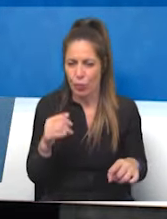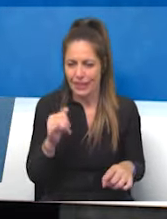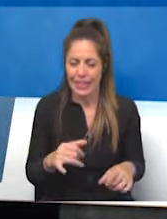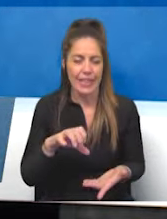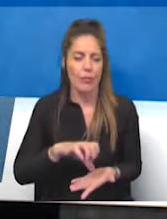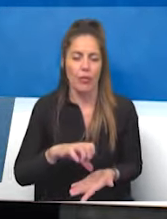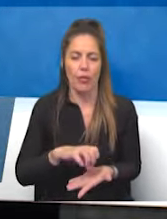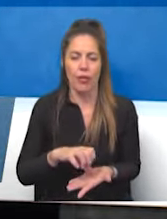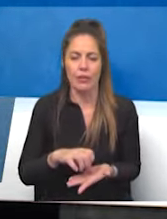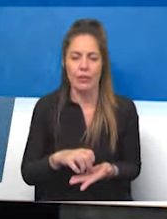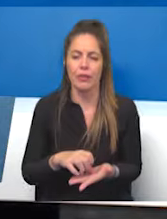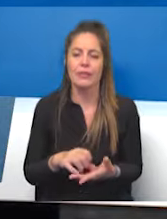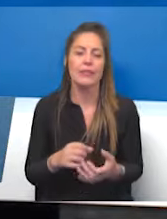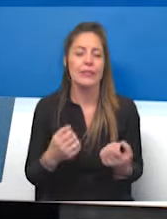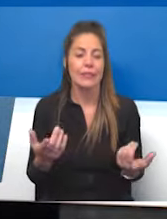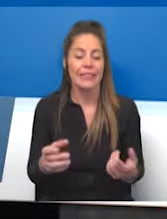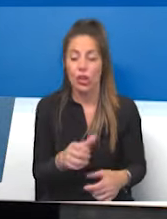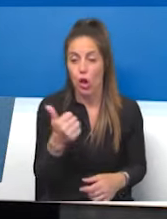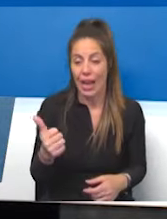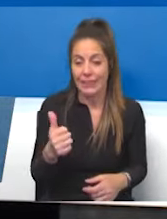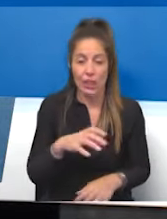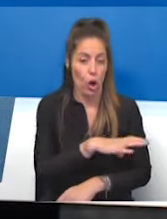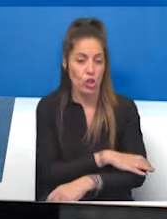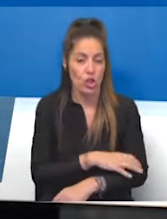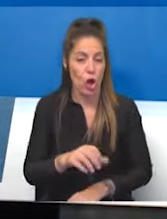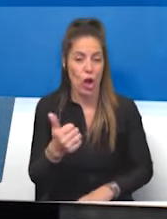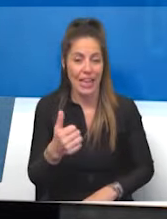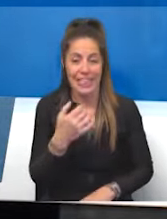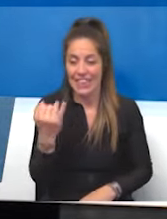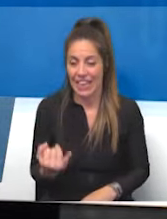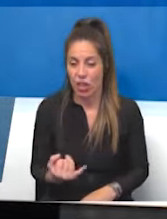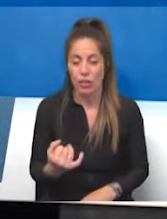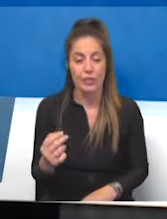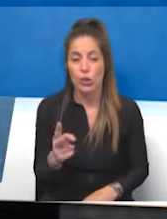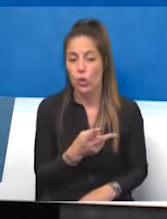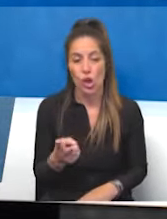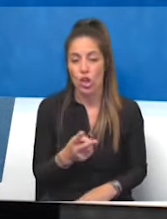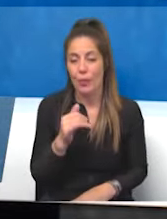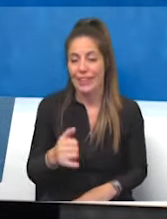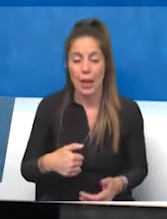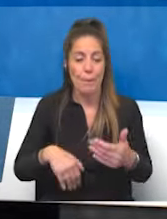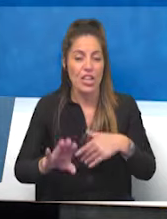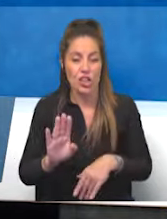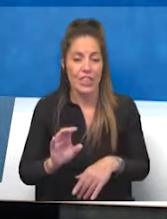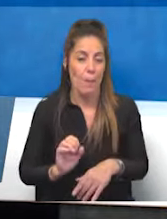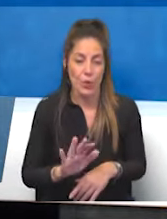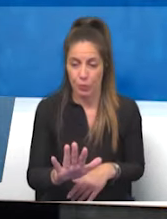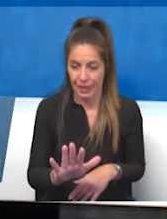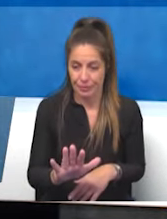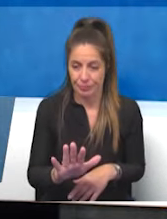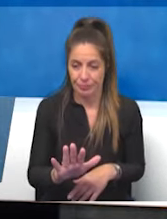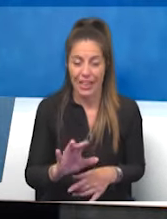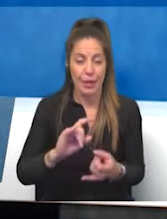país que tanto gane orsi o tanto gane Delgado ninguno de los dos va a tener mayoría propia